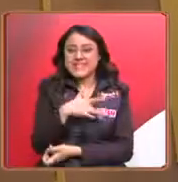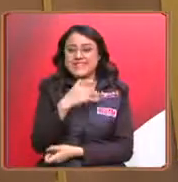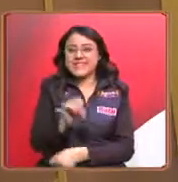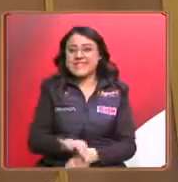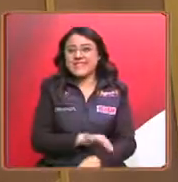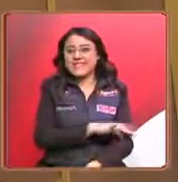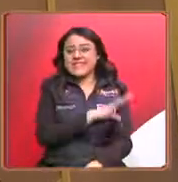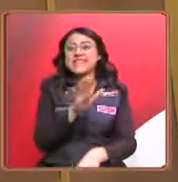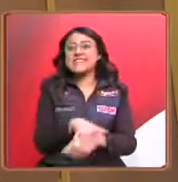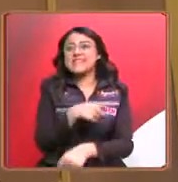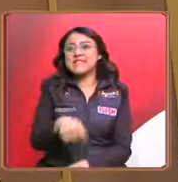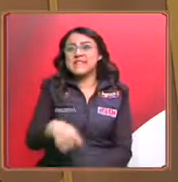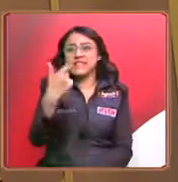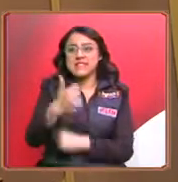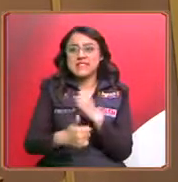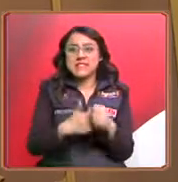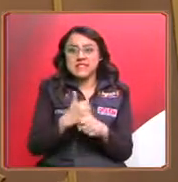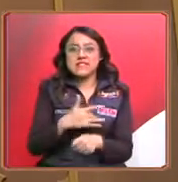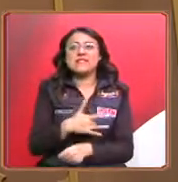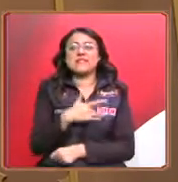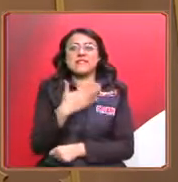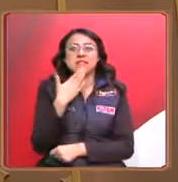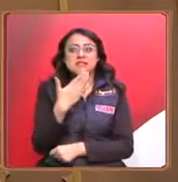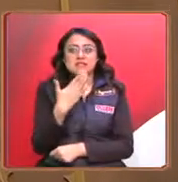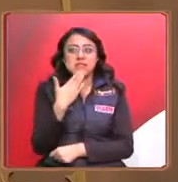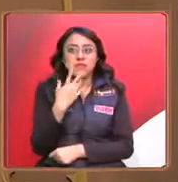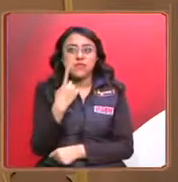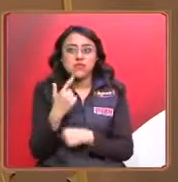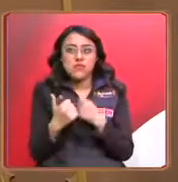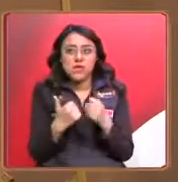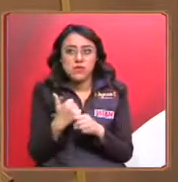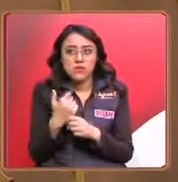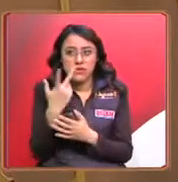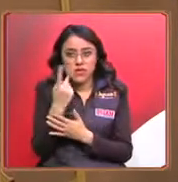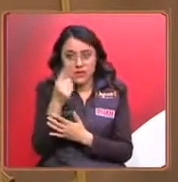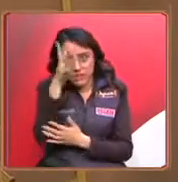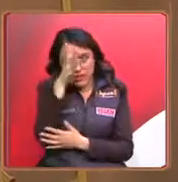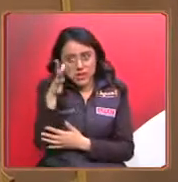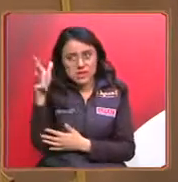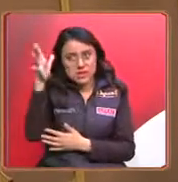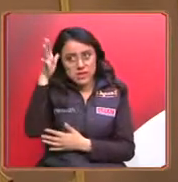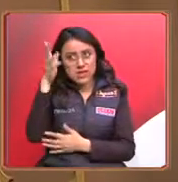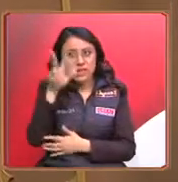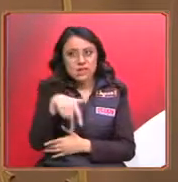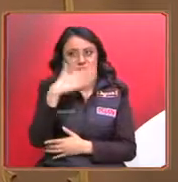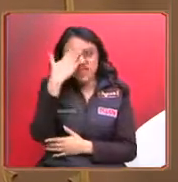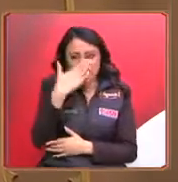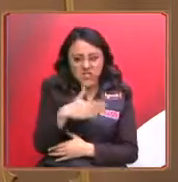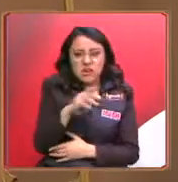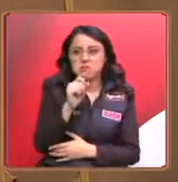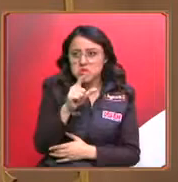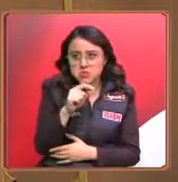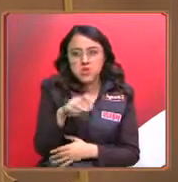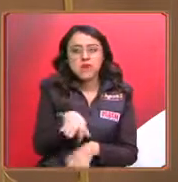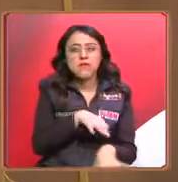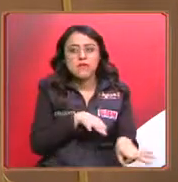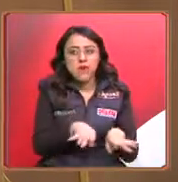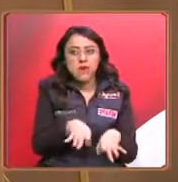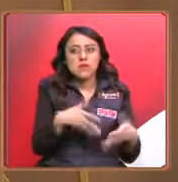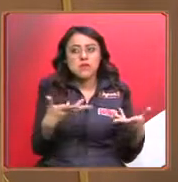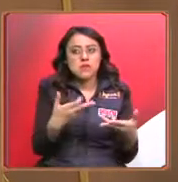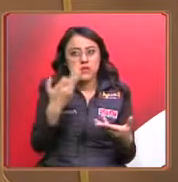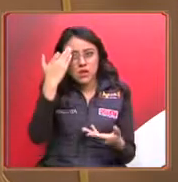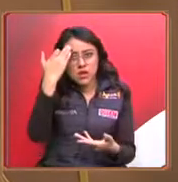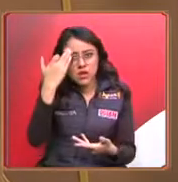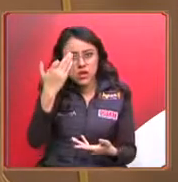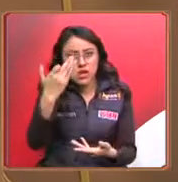porque fíjate que esta es la primera vez que lo vivo tan de cerca. Tengo menos de un año en TV Azteca y obviamente sabía de este trabajo que realizaron durante